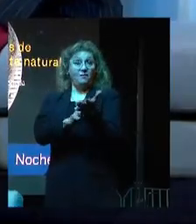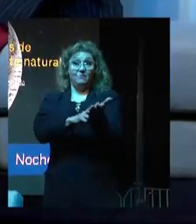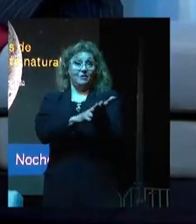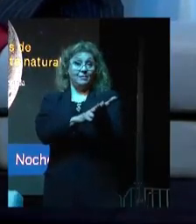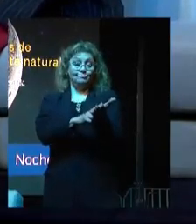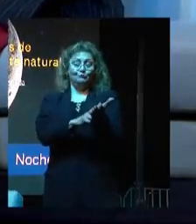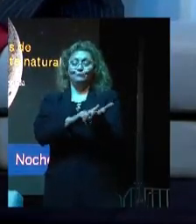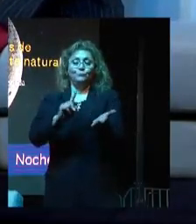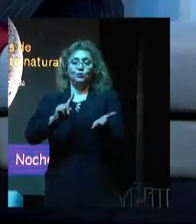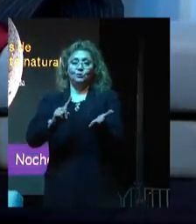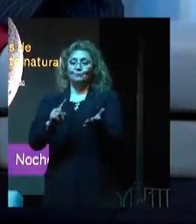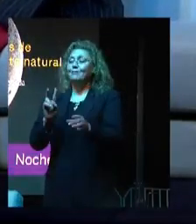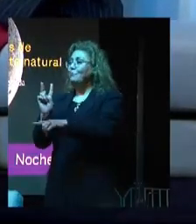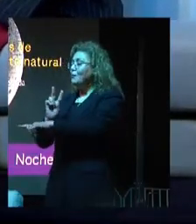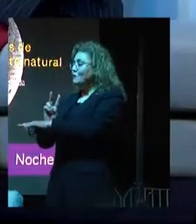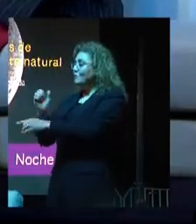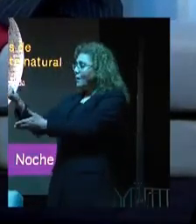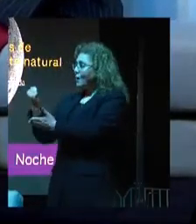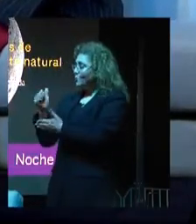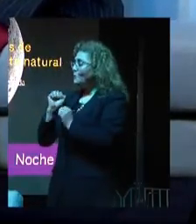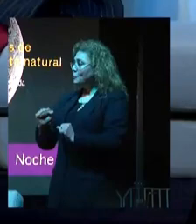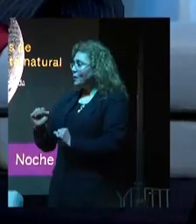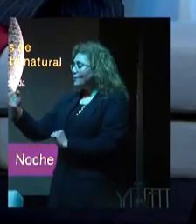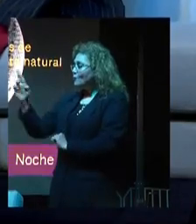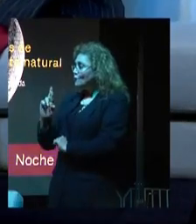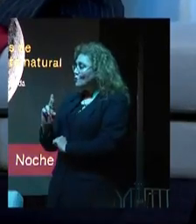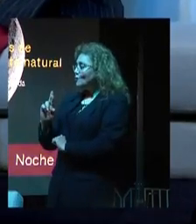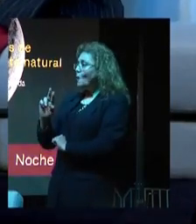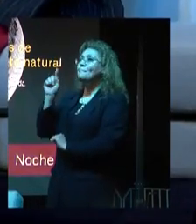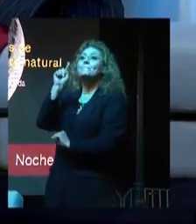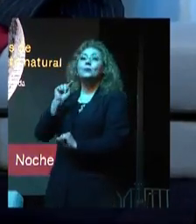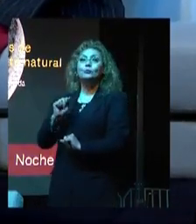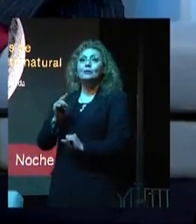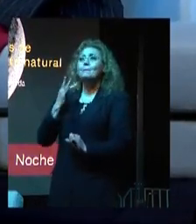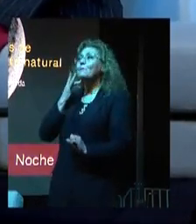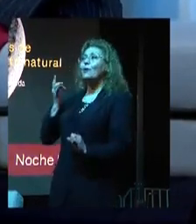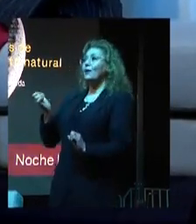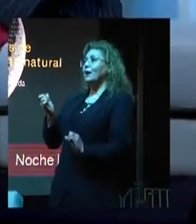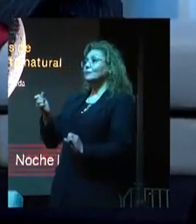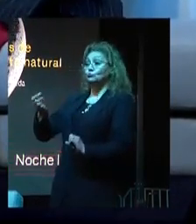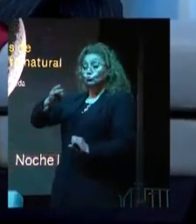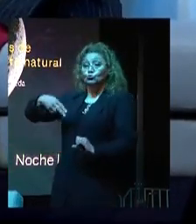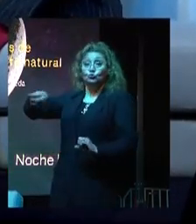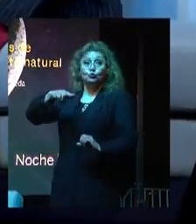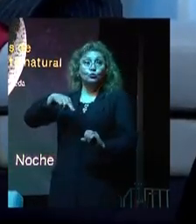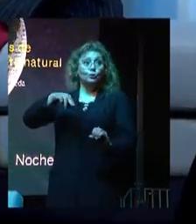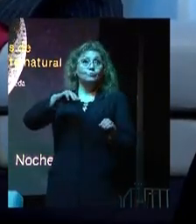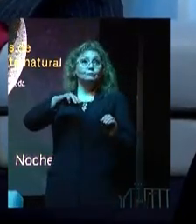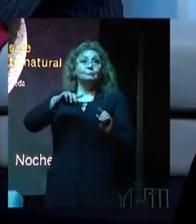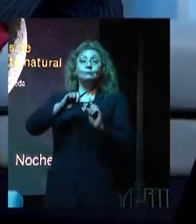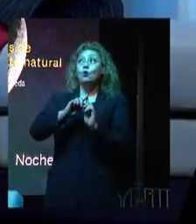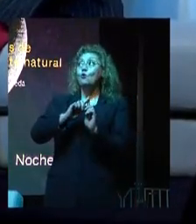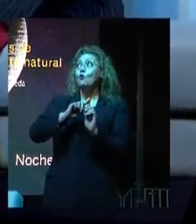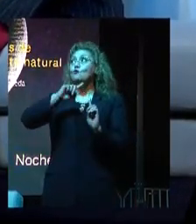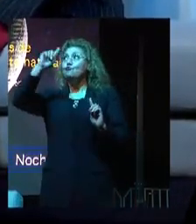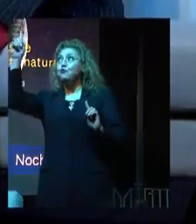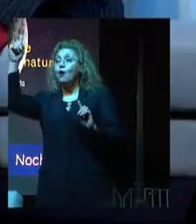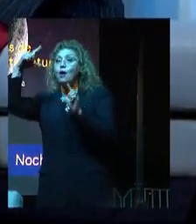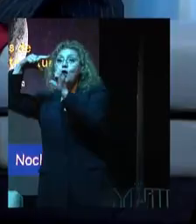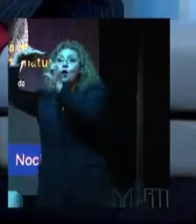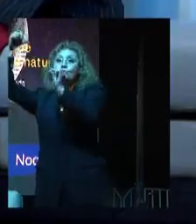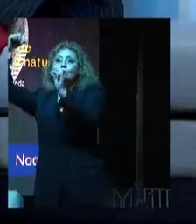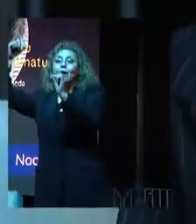Entonces, profe, no sé si nos puede ayudar respondiendo un poco la pregunta de ¿por qué no hemos vuelto a la Luna?